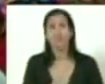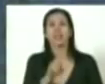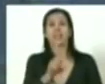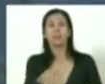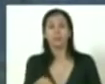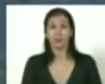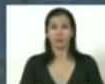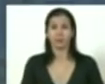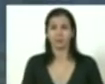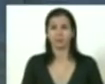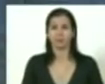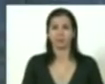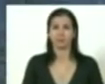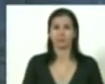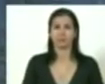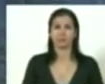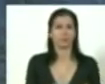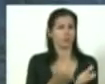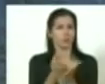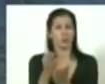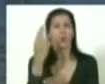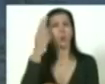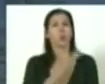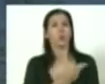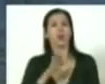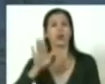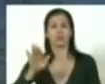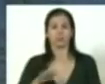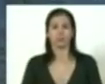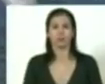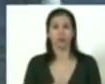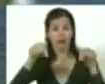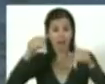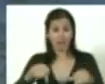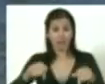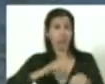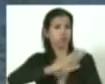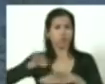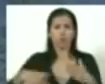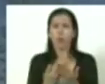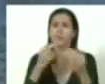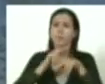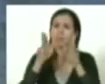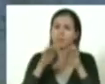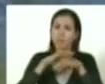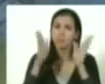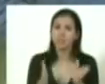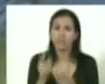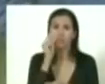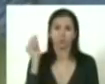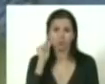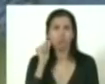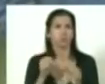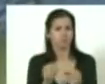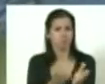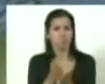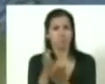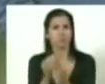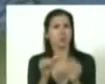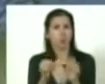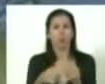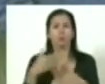También seguir jurando. Aquí estamos todos los ministros, ministras. No dejaremos que cierren.